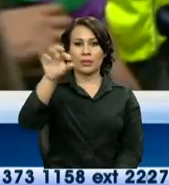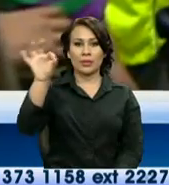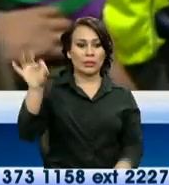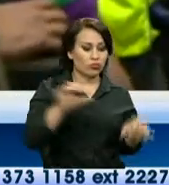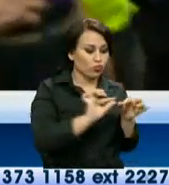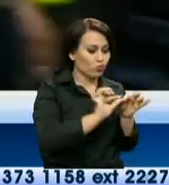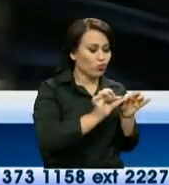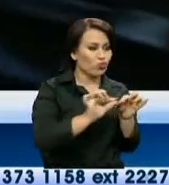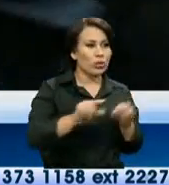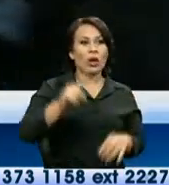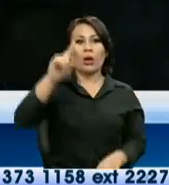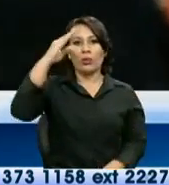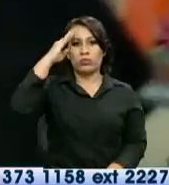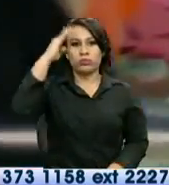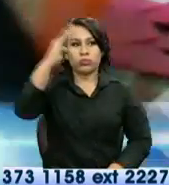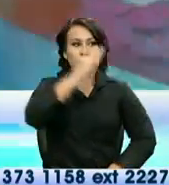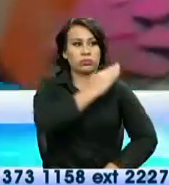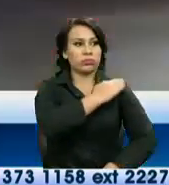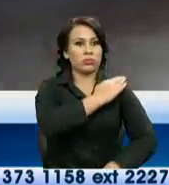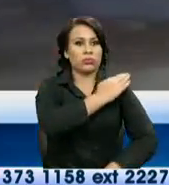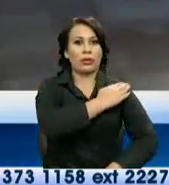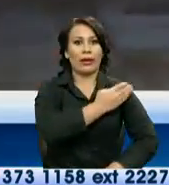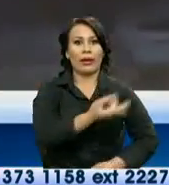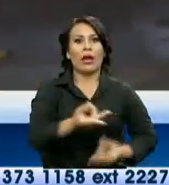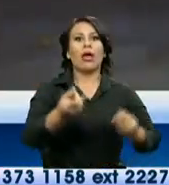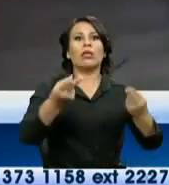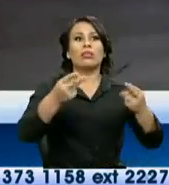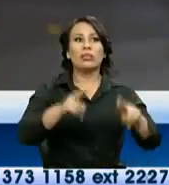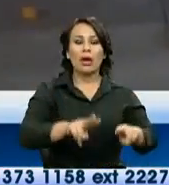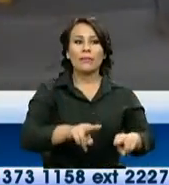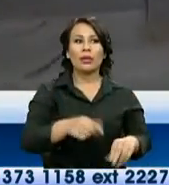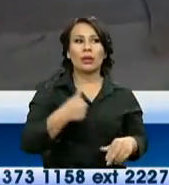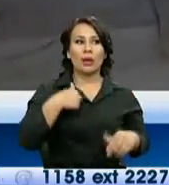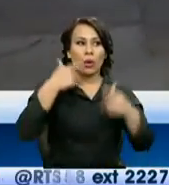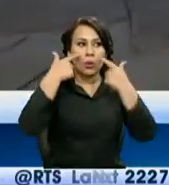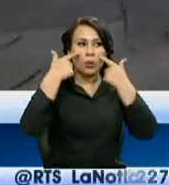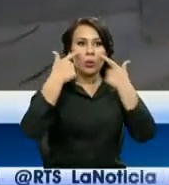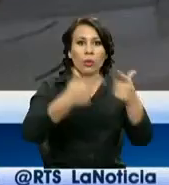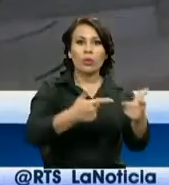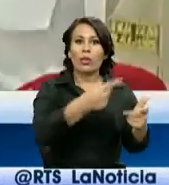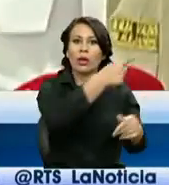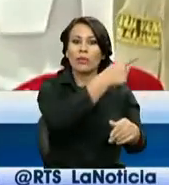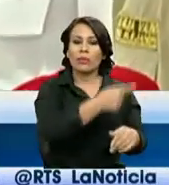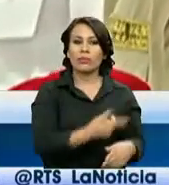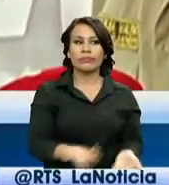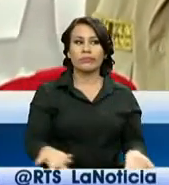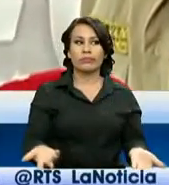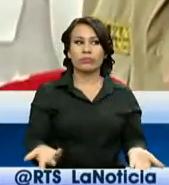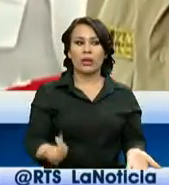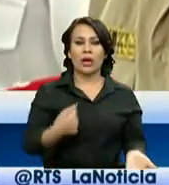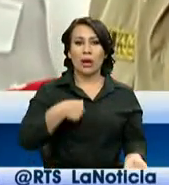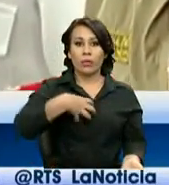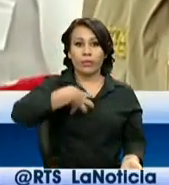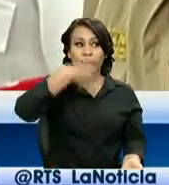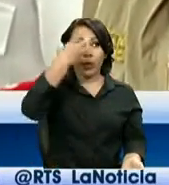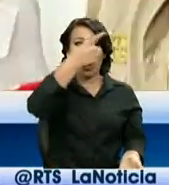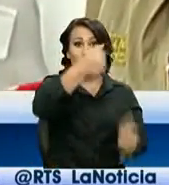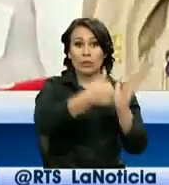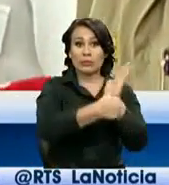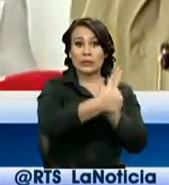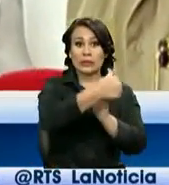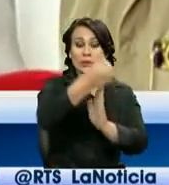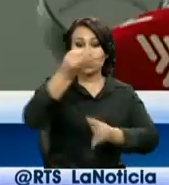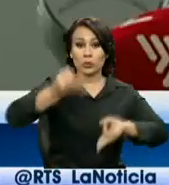Un sargento y un cabo primero en servicio activo eran los custodios de la banda. Algo que indignó al ministro